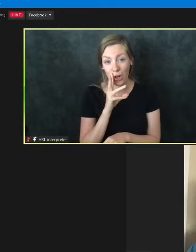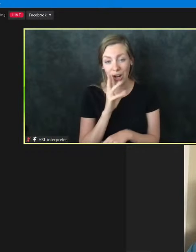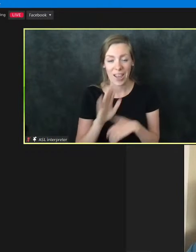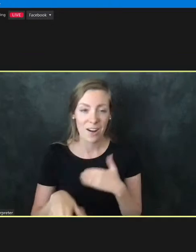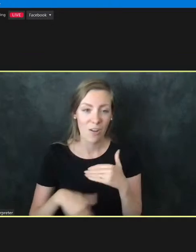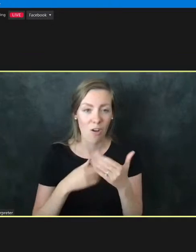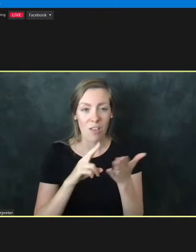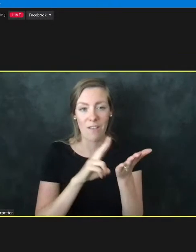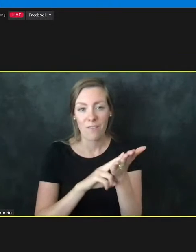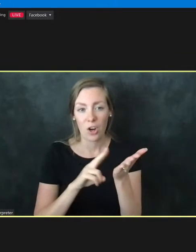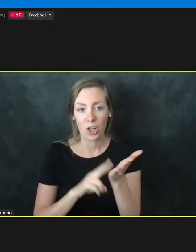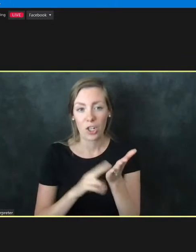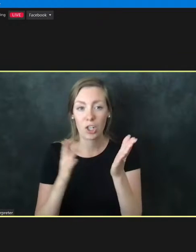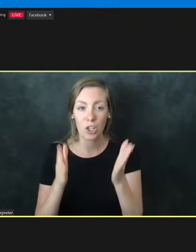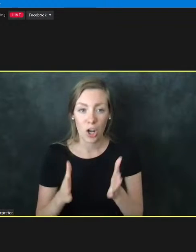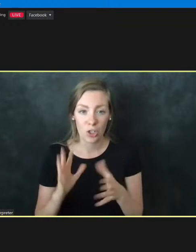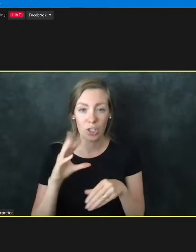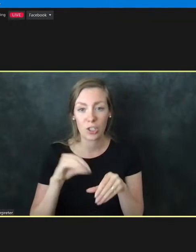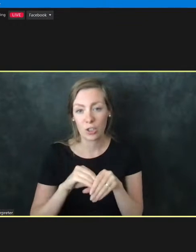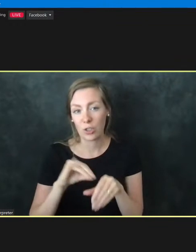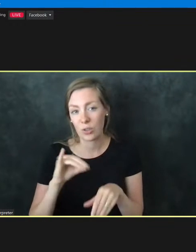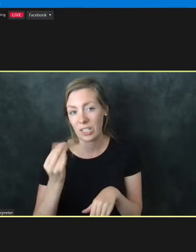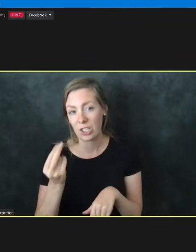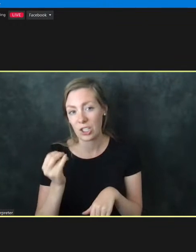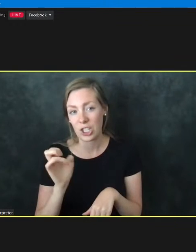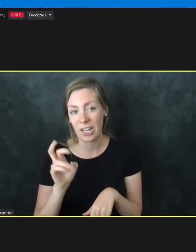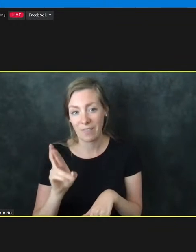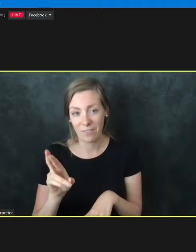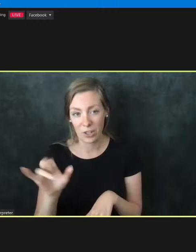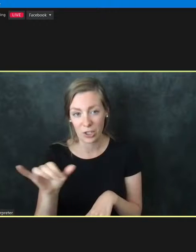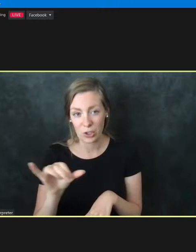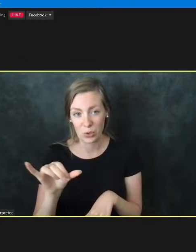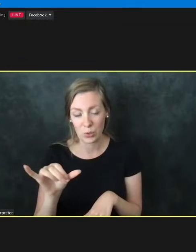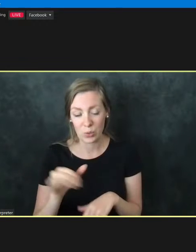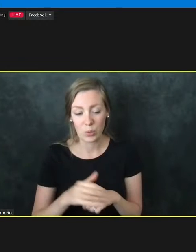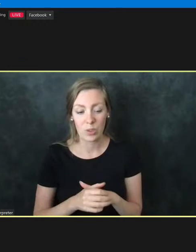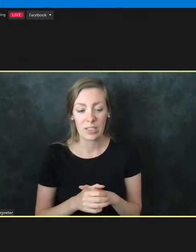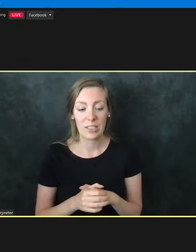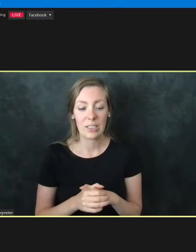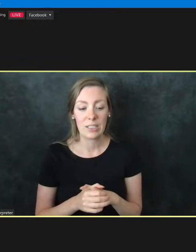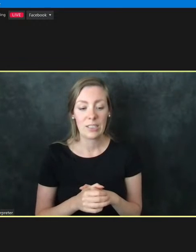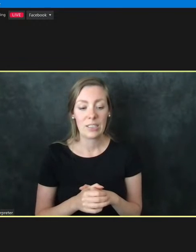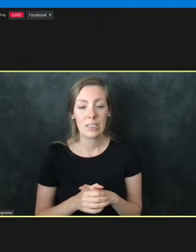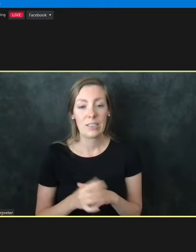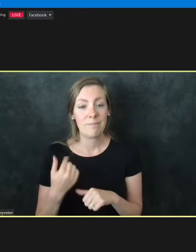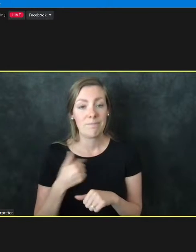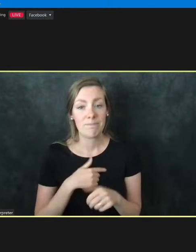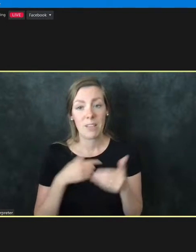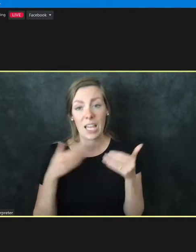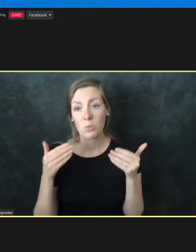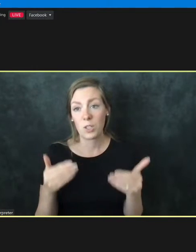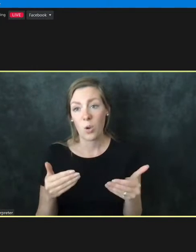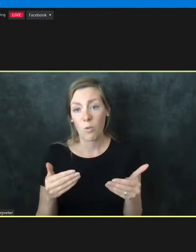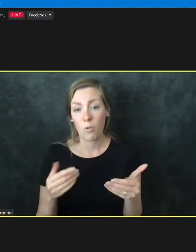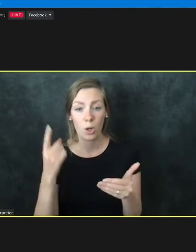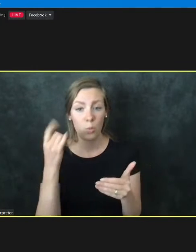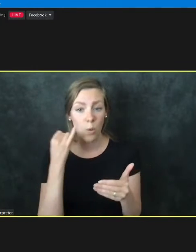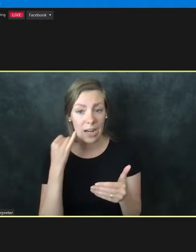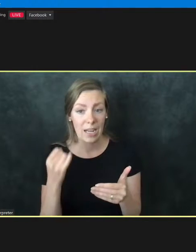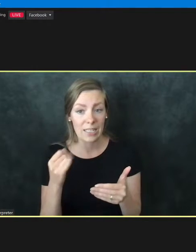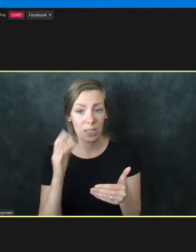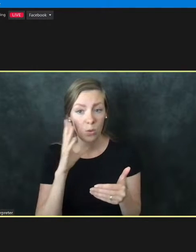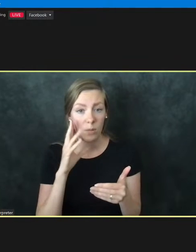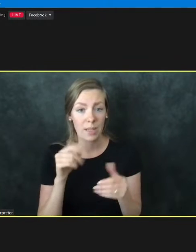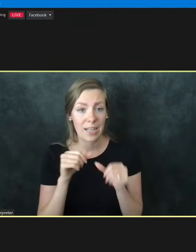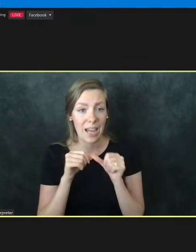contract. el Condado Sonoma del Agua por todo Santa el Rosa. acento de I think, Jennifer. as we go forward, maybe one idea Creo que is to sí. have adelante